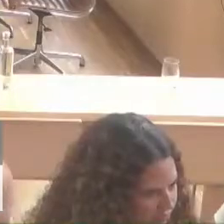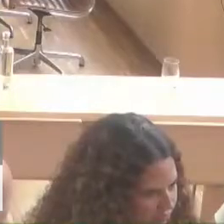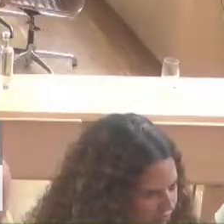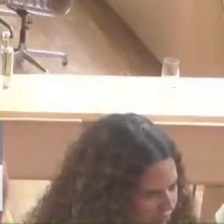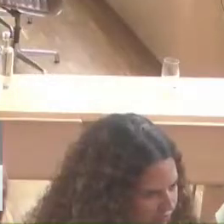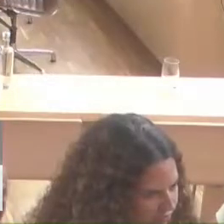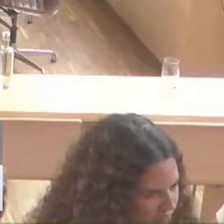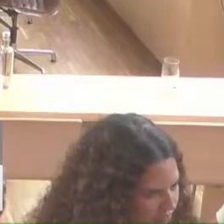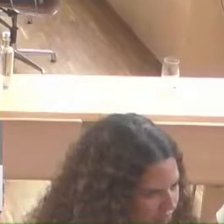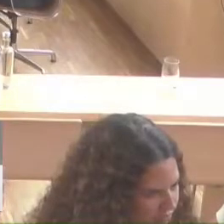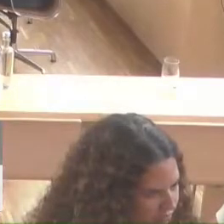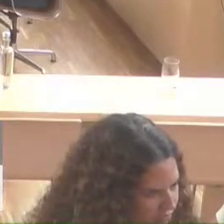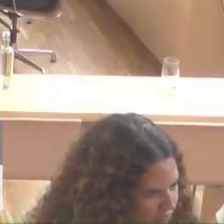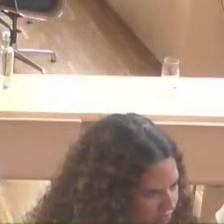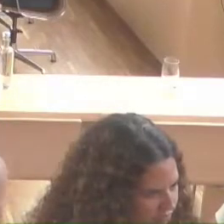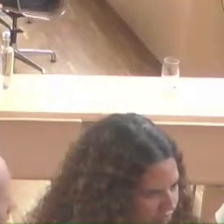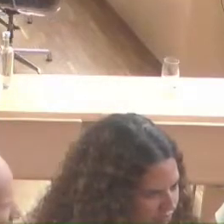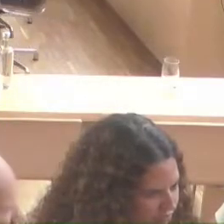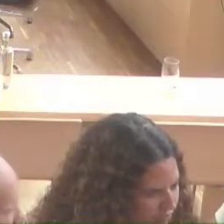Pero vayan sentándose.